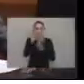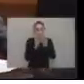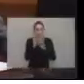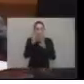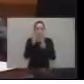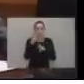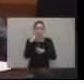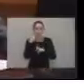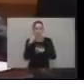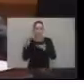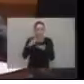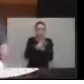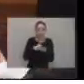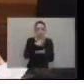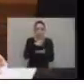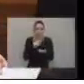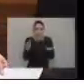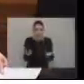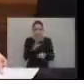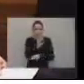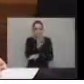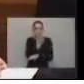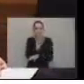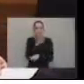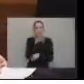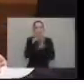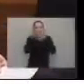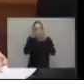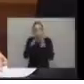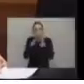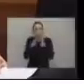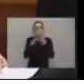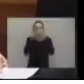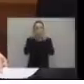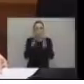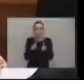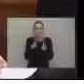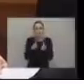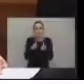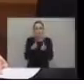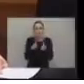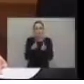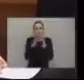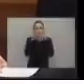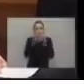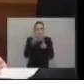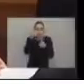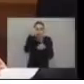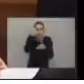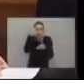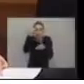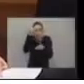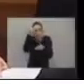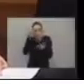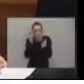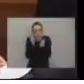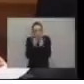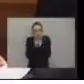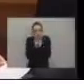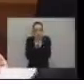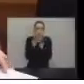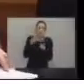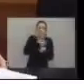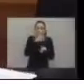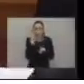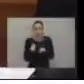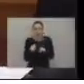a usted se le achica la memoria a medida que se le agranda